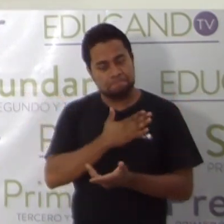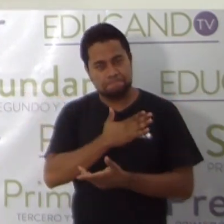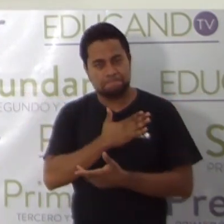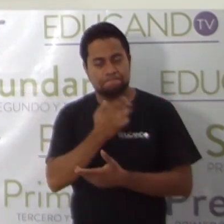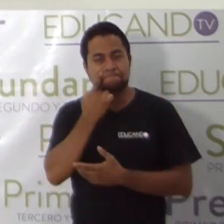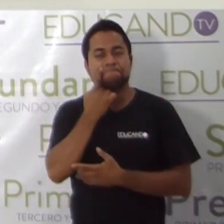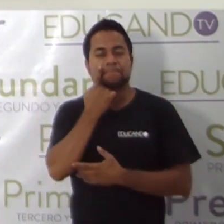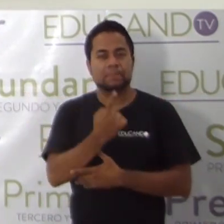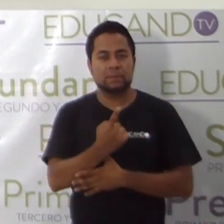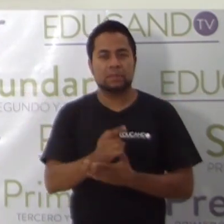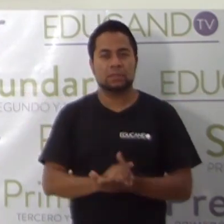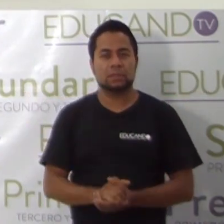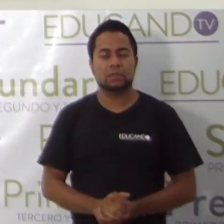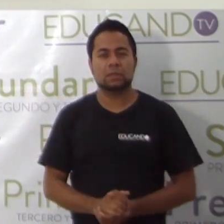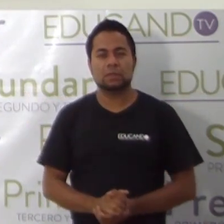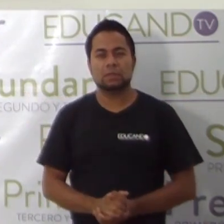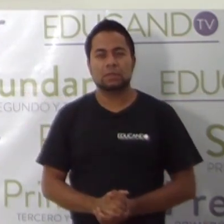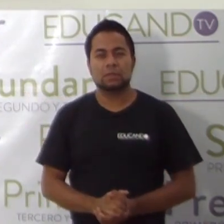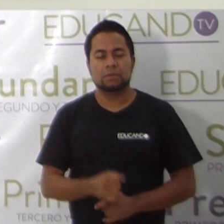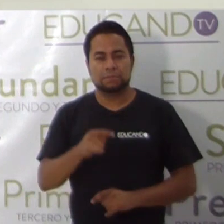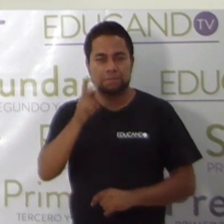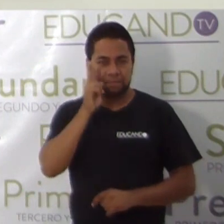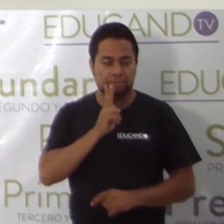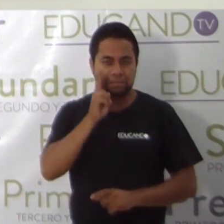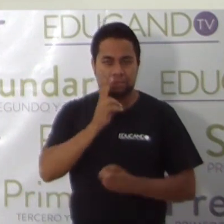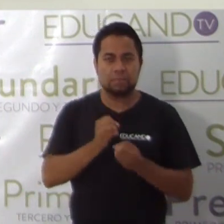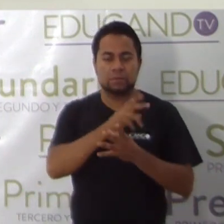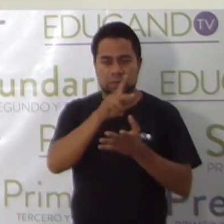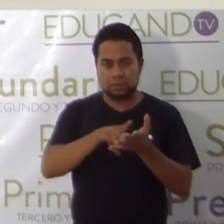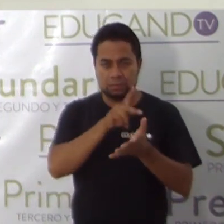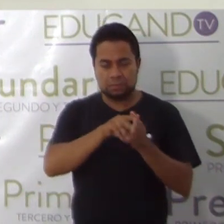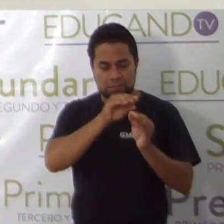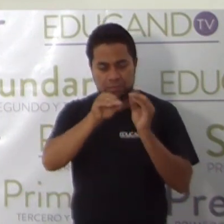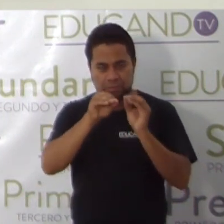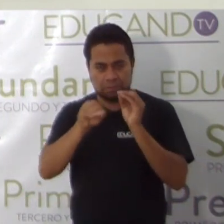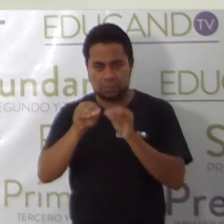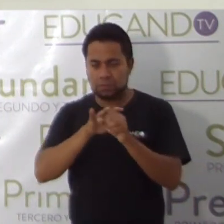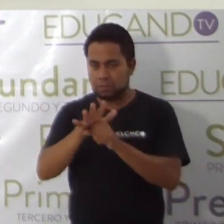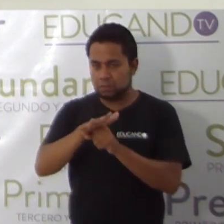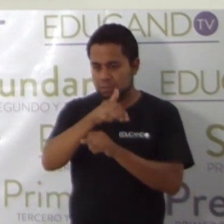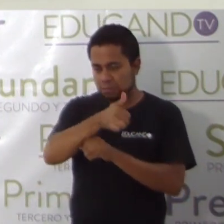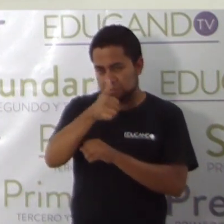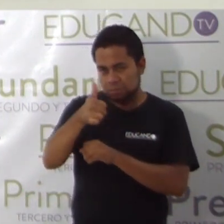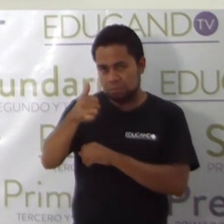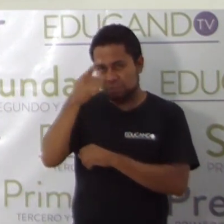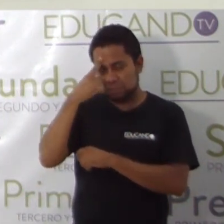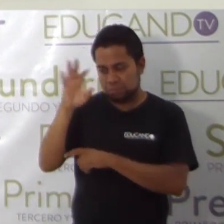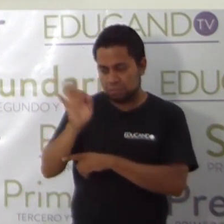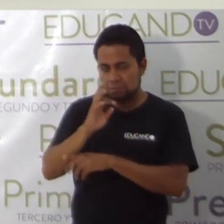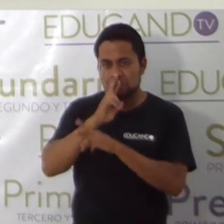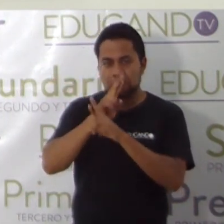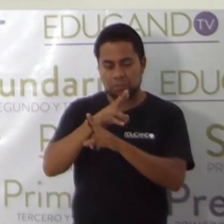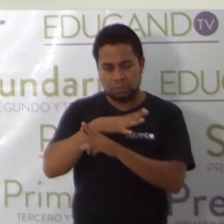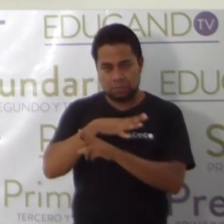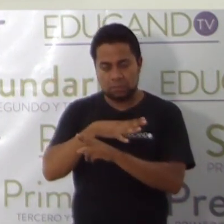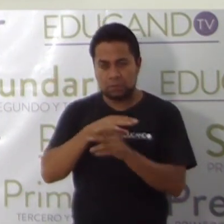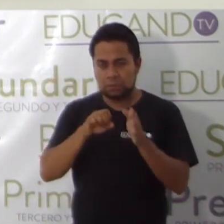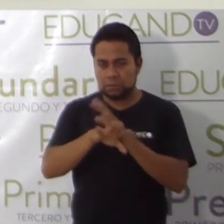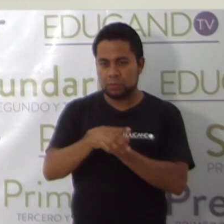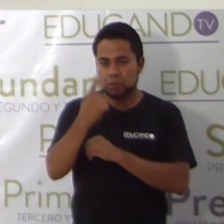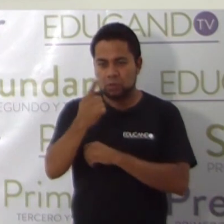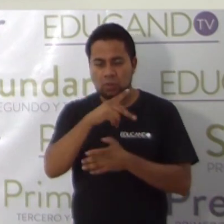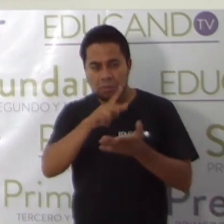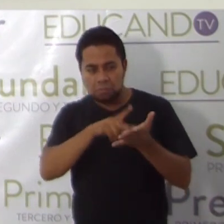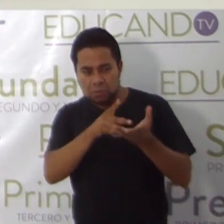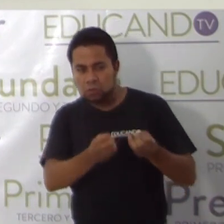ahora vamos a ver el número de veces que aparece cada uno de los posibles resultados. El 1,